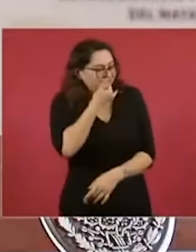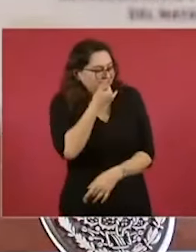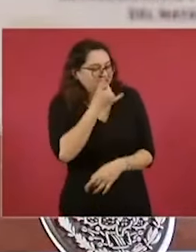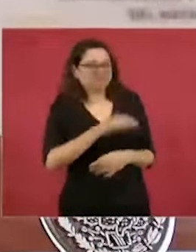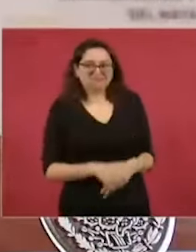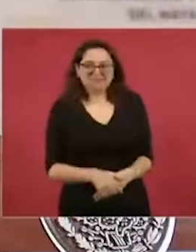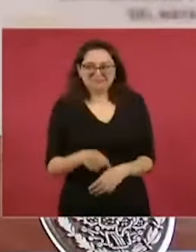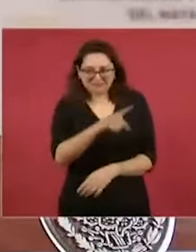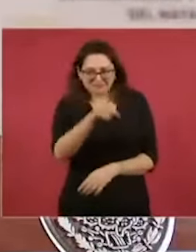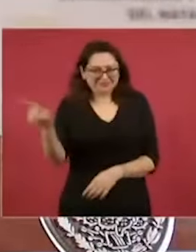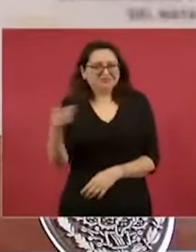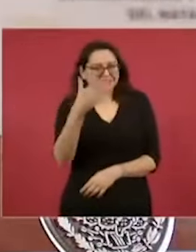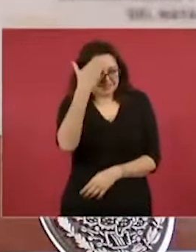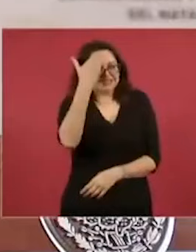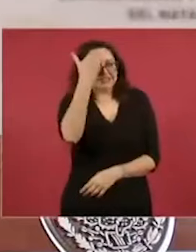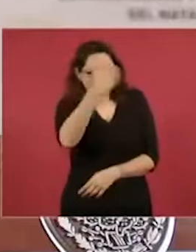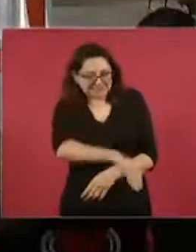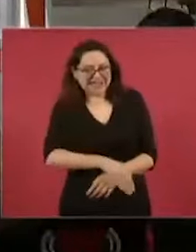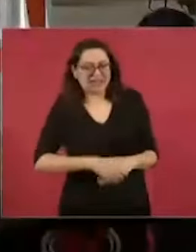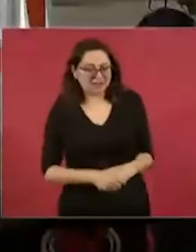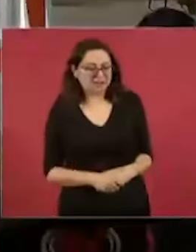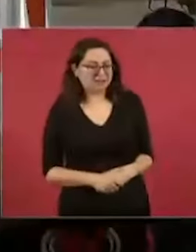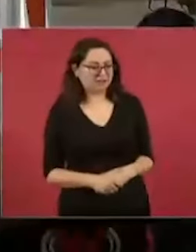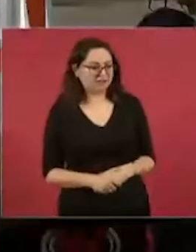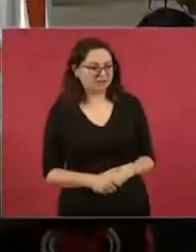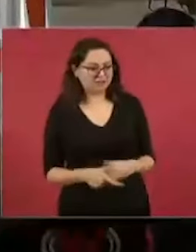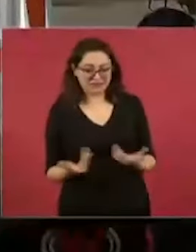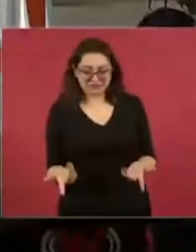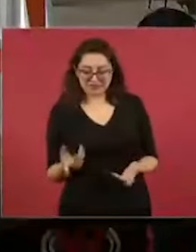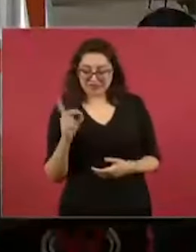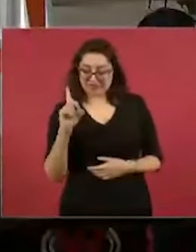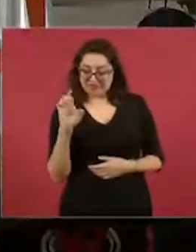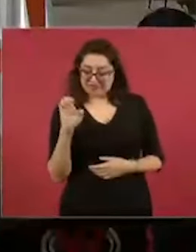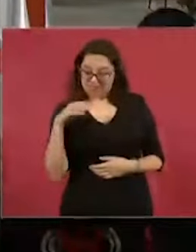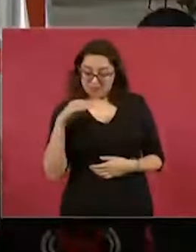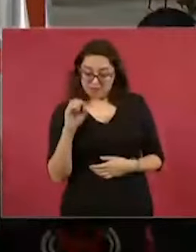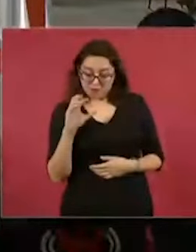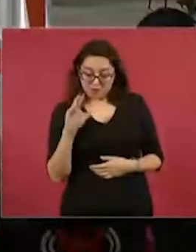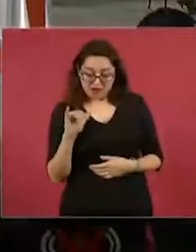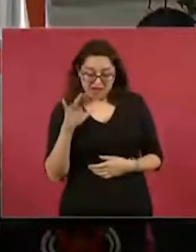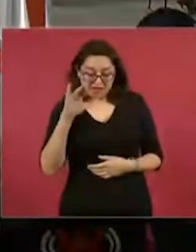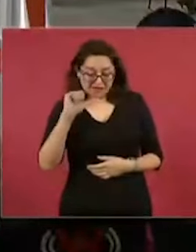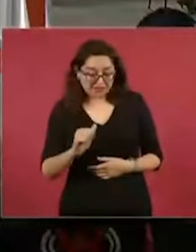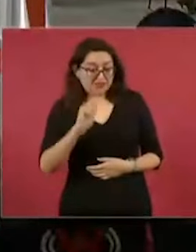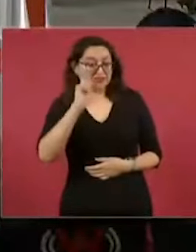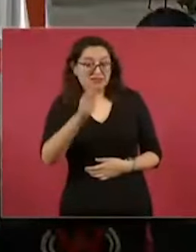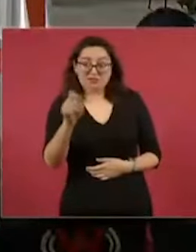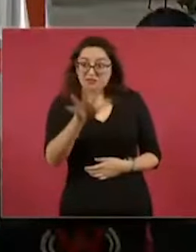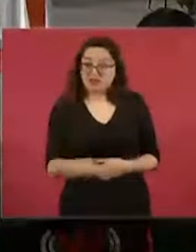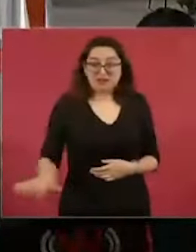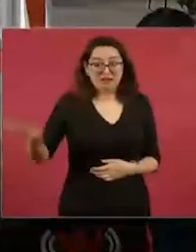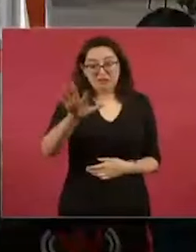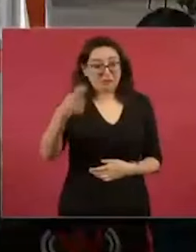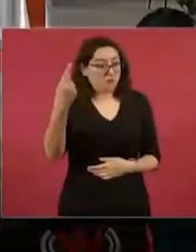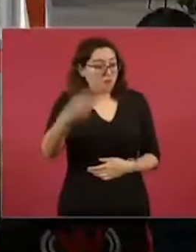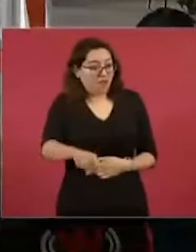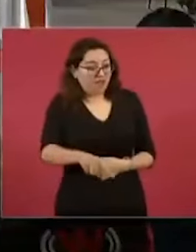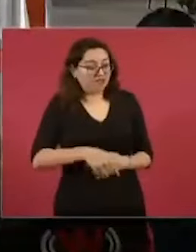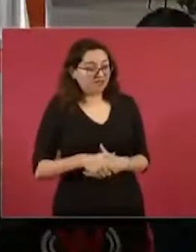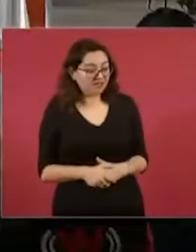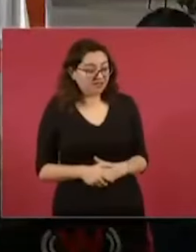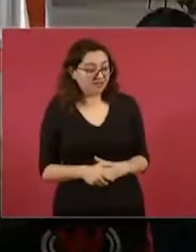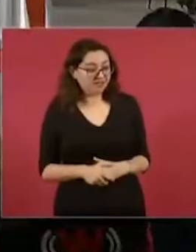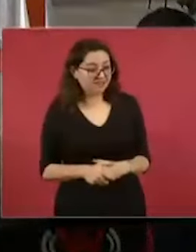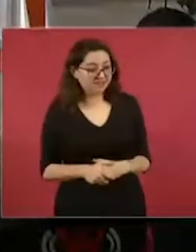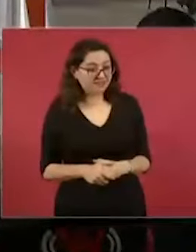de México, que es el aeropuerto, la principal terminal aérea de nuestro país. Pero también participa en la seguridad que